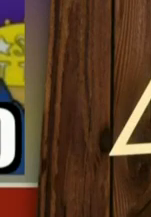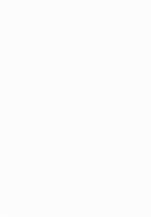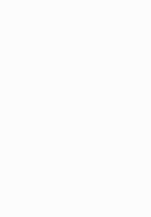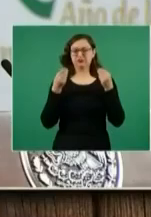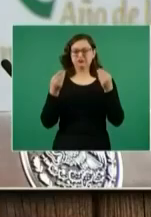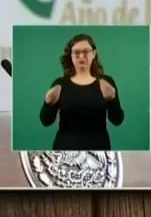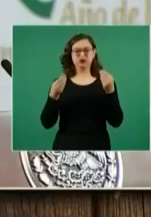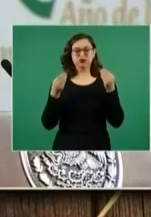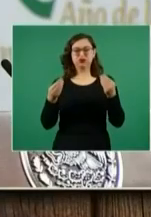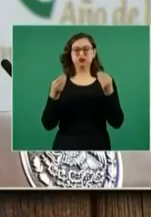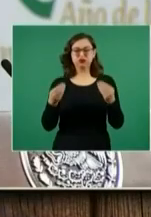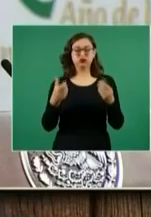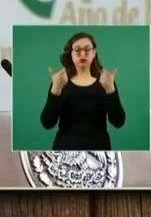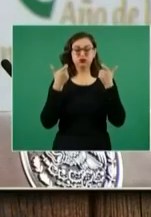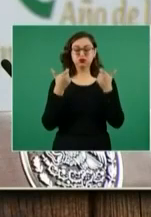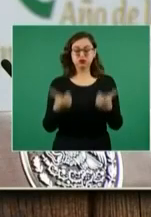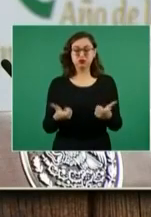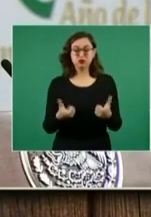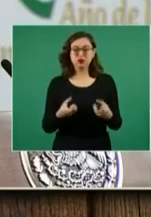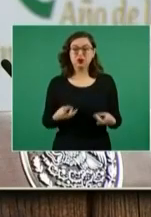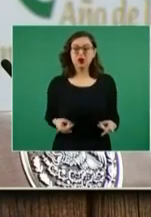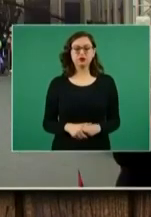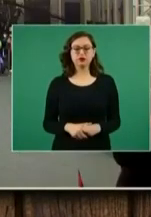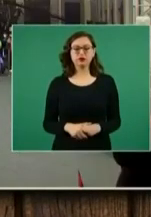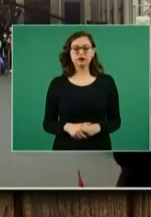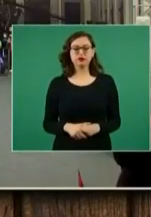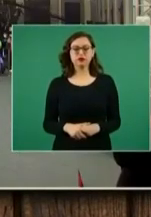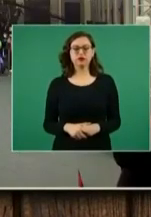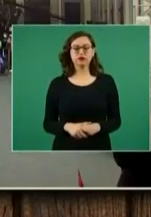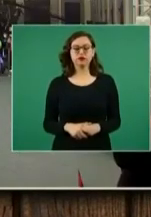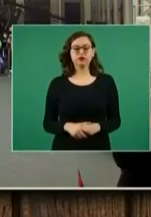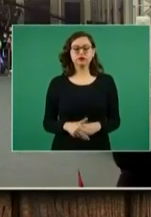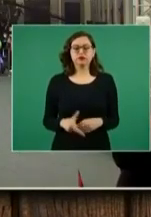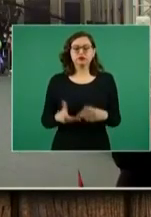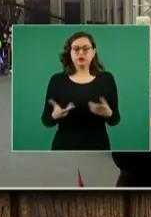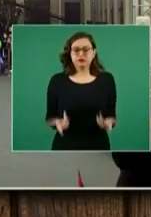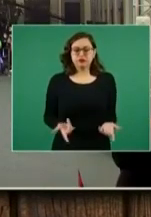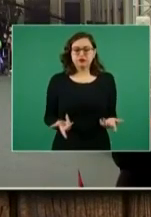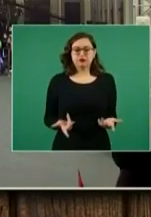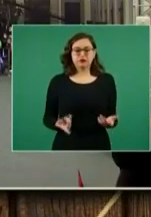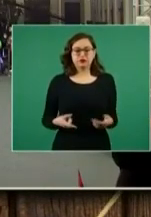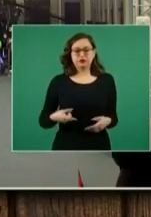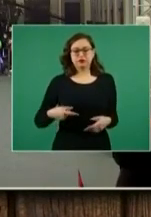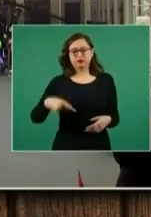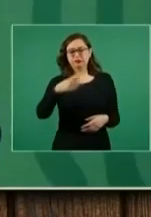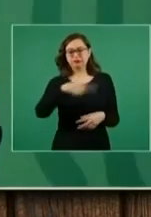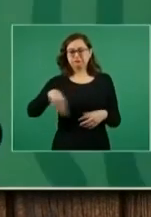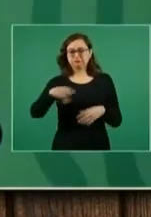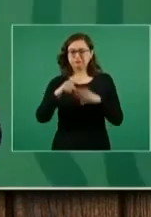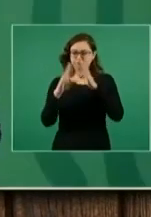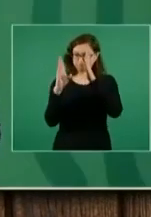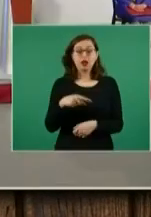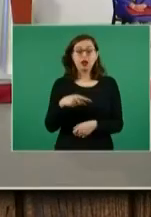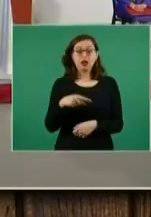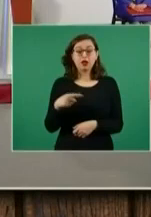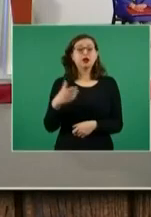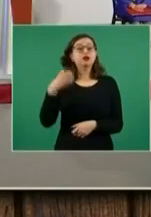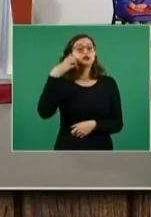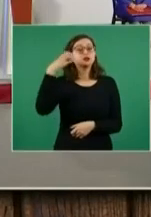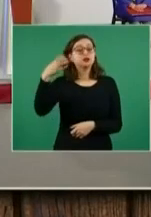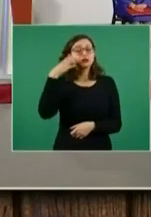En cuanto a los costos, el titular de la Unidad de Inteligencia Financiera, Santiago Nieto, mencionó lo siguiente. Escuchemos.